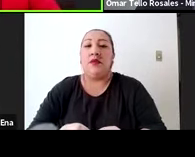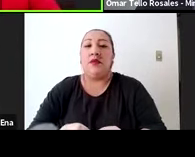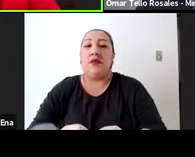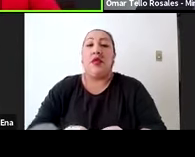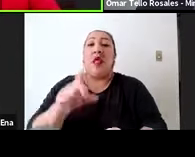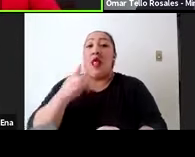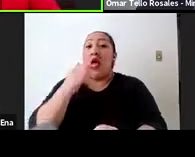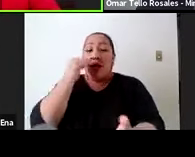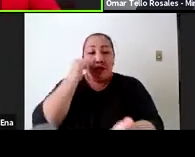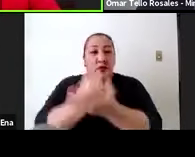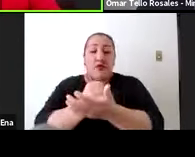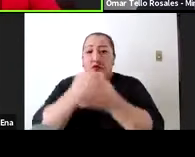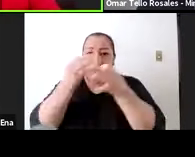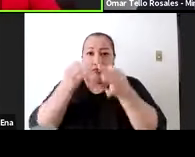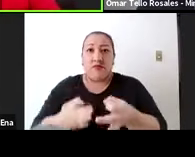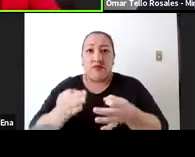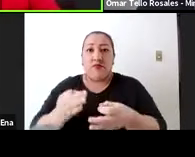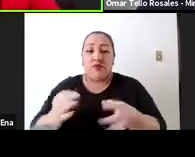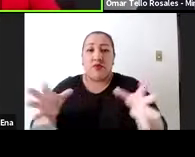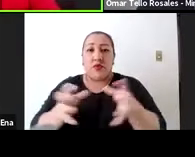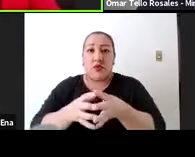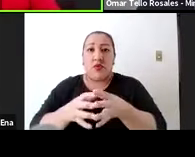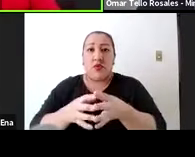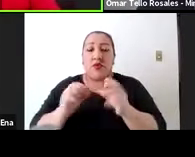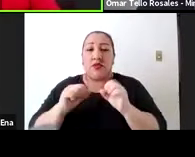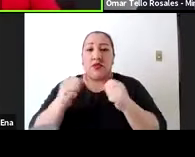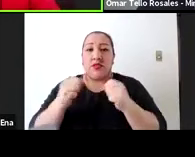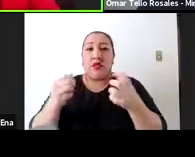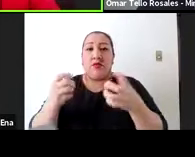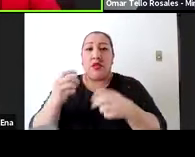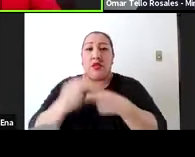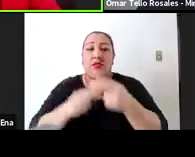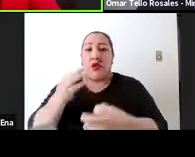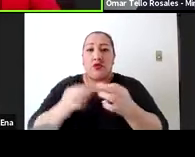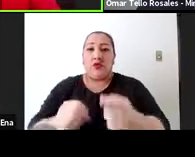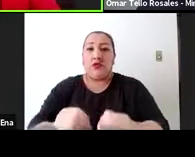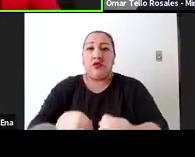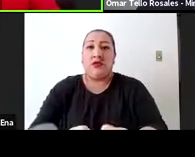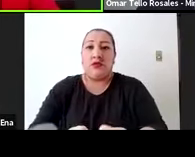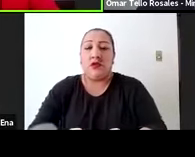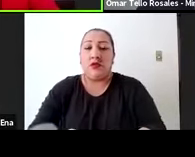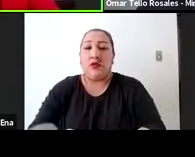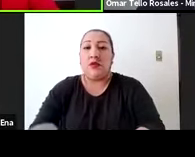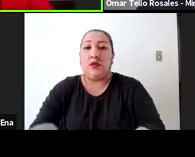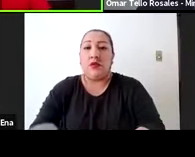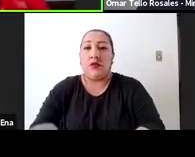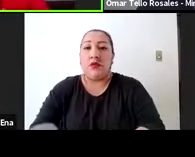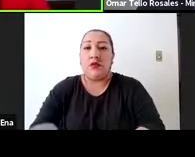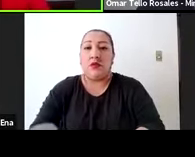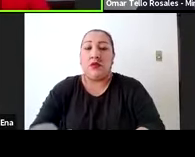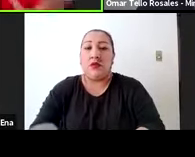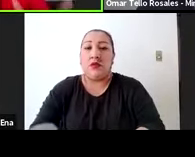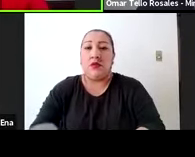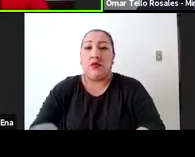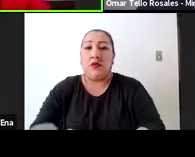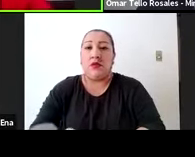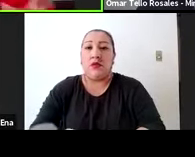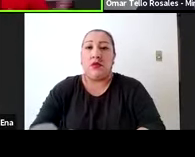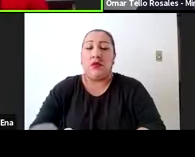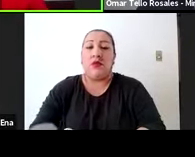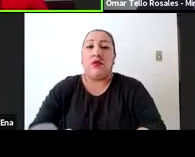formal del Plan Nacional de Interoperabilidad en el Sistema de Administración de Justicia Penal, justamente porque ese plan va a permitir